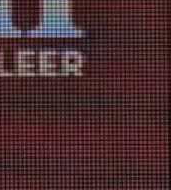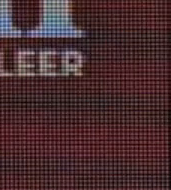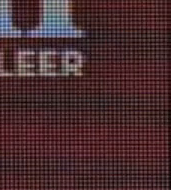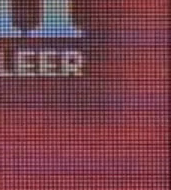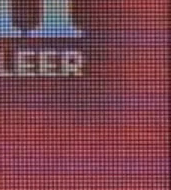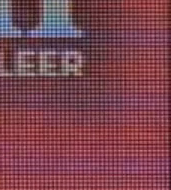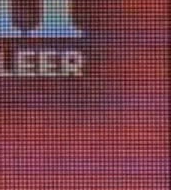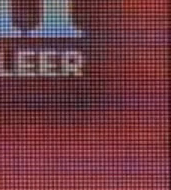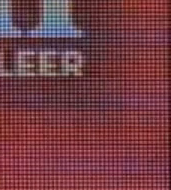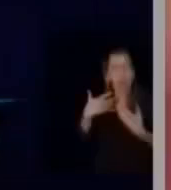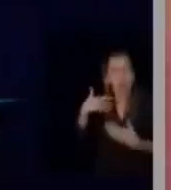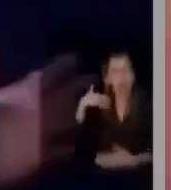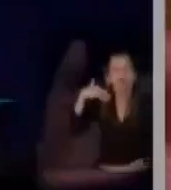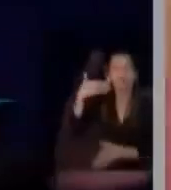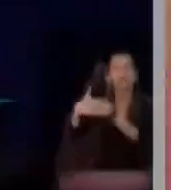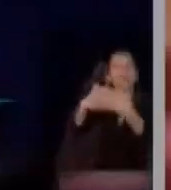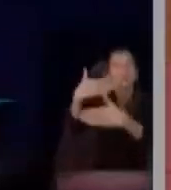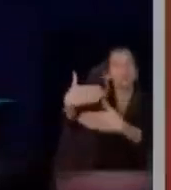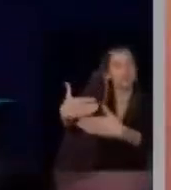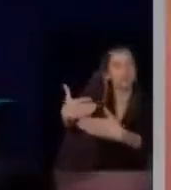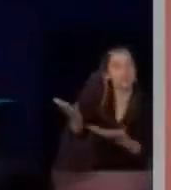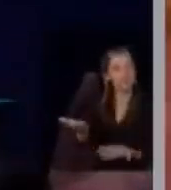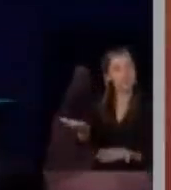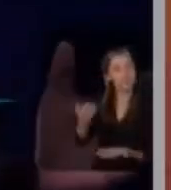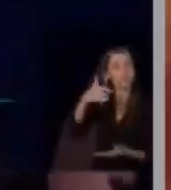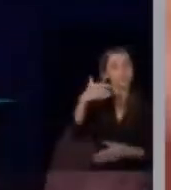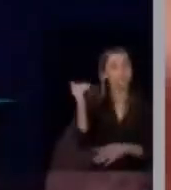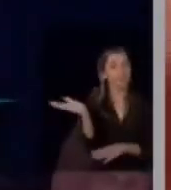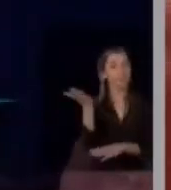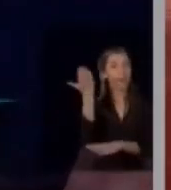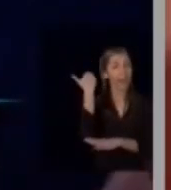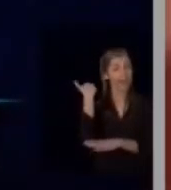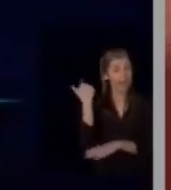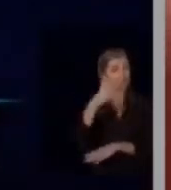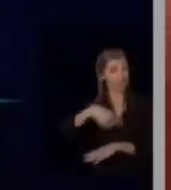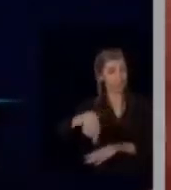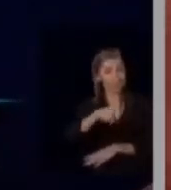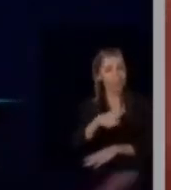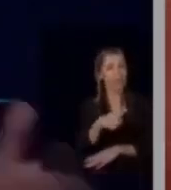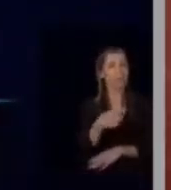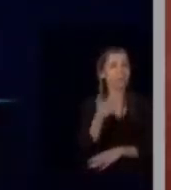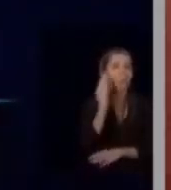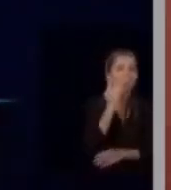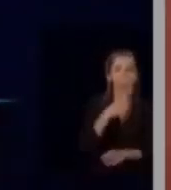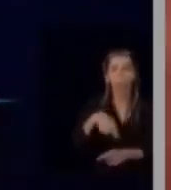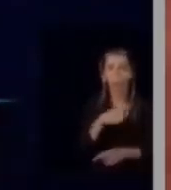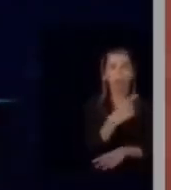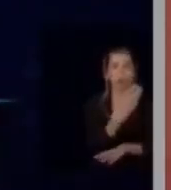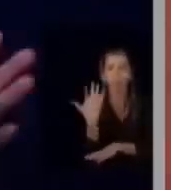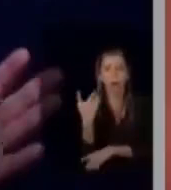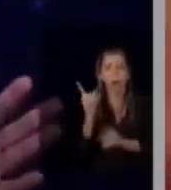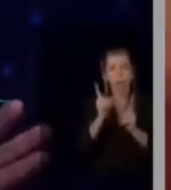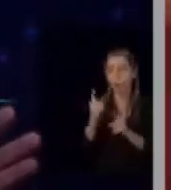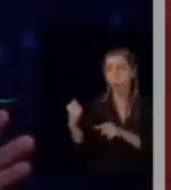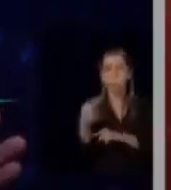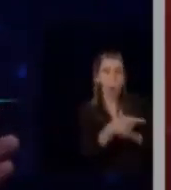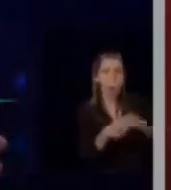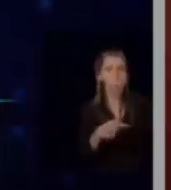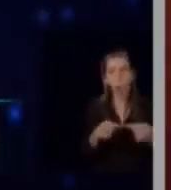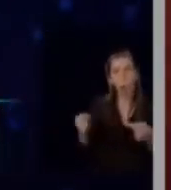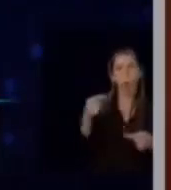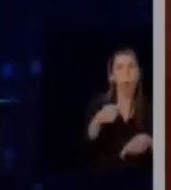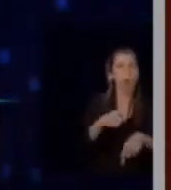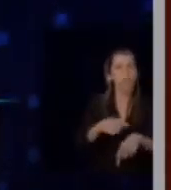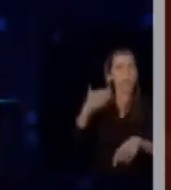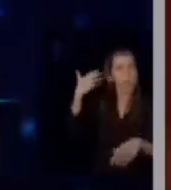pelear con Schiaretti porque todo el mundo lo trata de seducir a él, pero por modo transitorio, a sus votantes. Massa